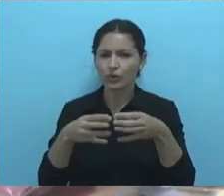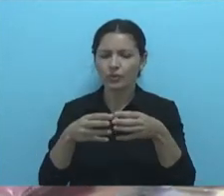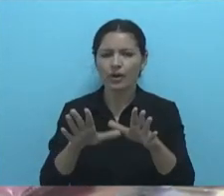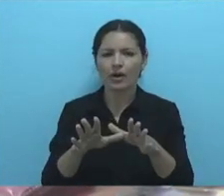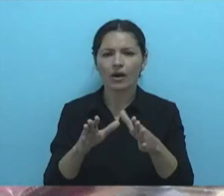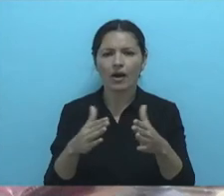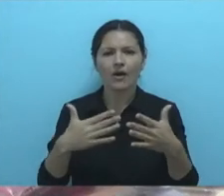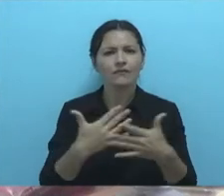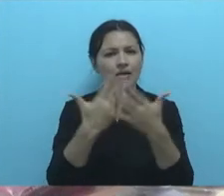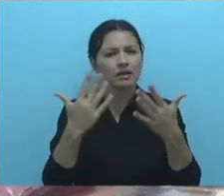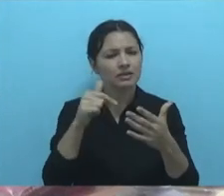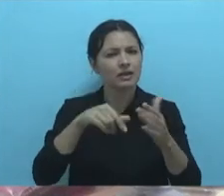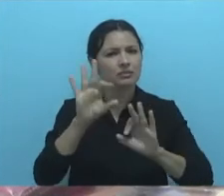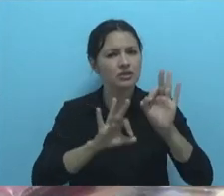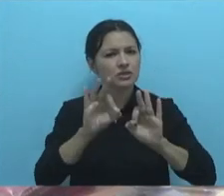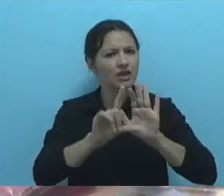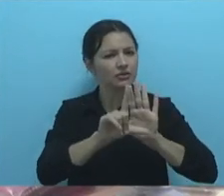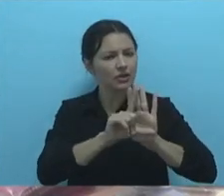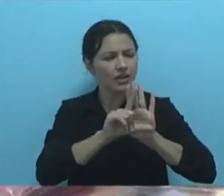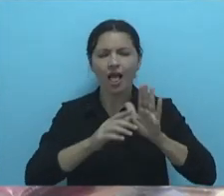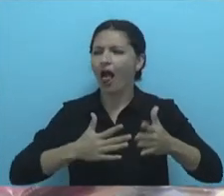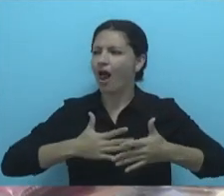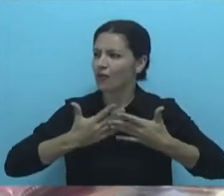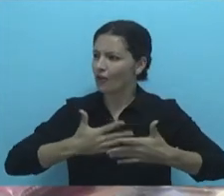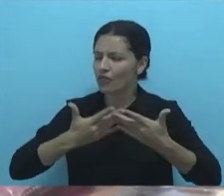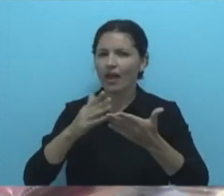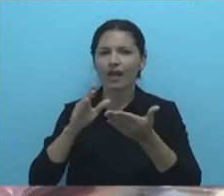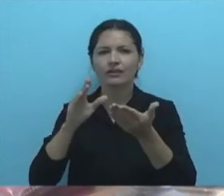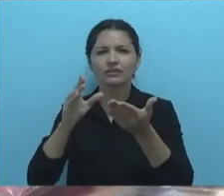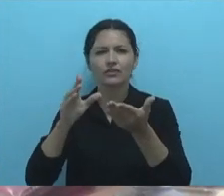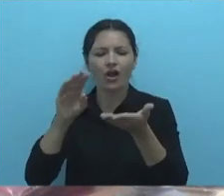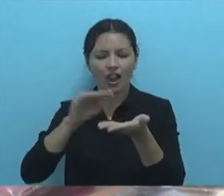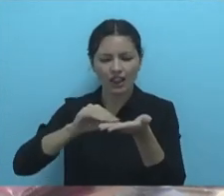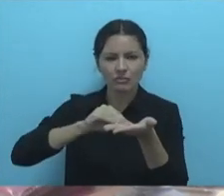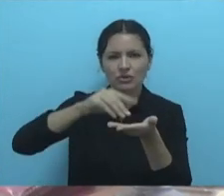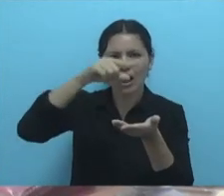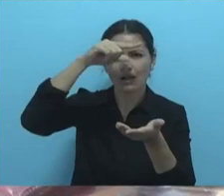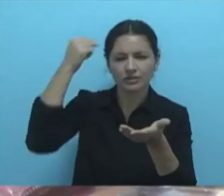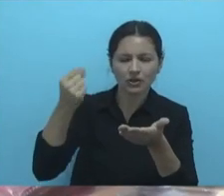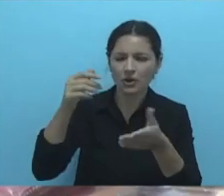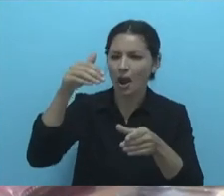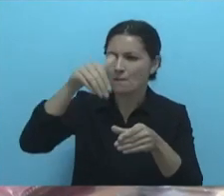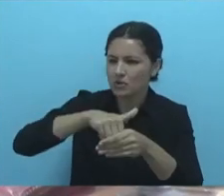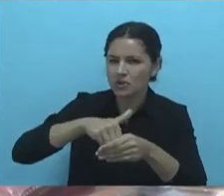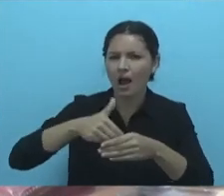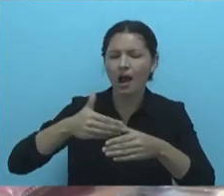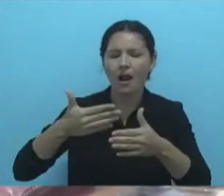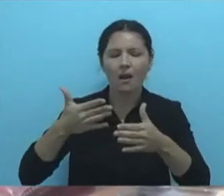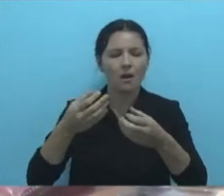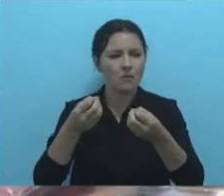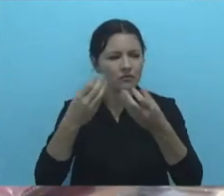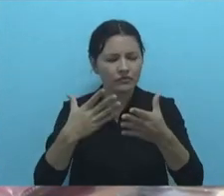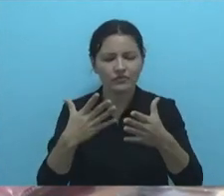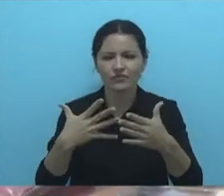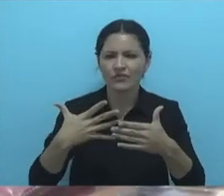beneplácito al tratamiento de este proyecto de ley porque estábamos contentos con que se avance en el